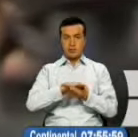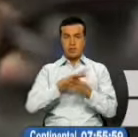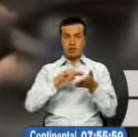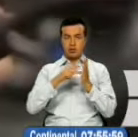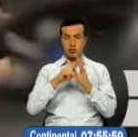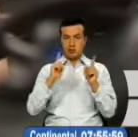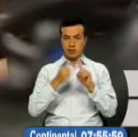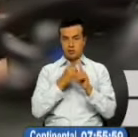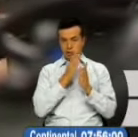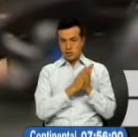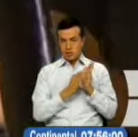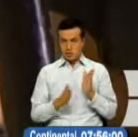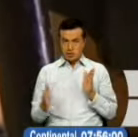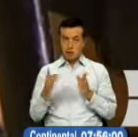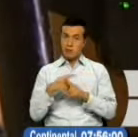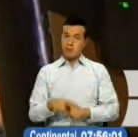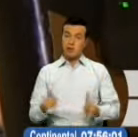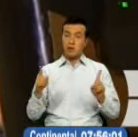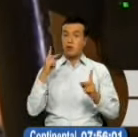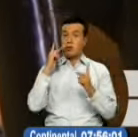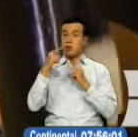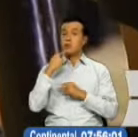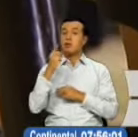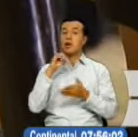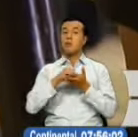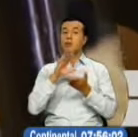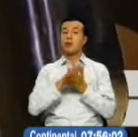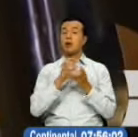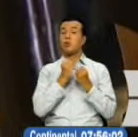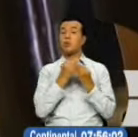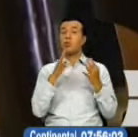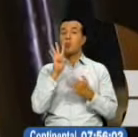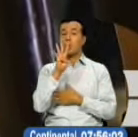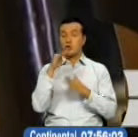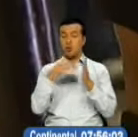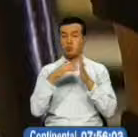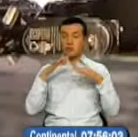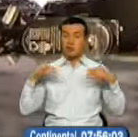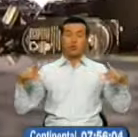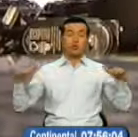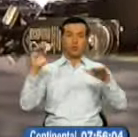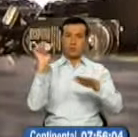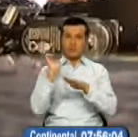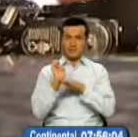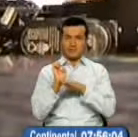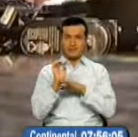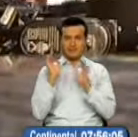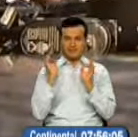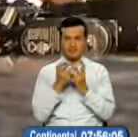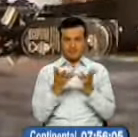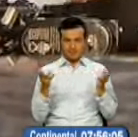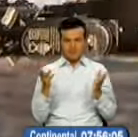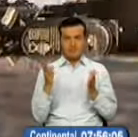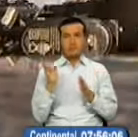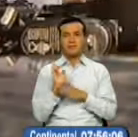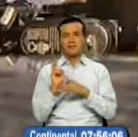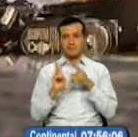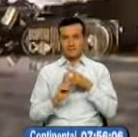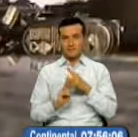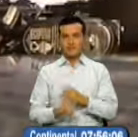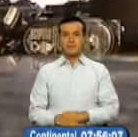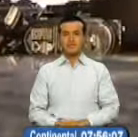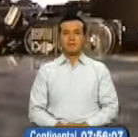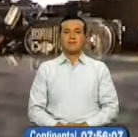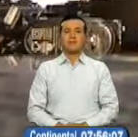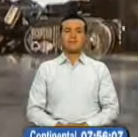para la primera fase. Sin embargo, se contempla la implementación de 4.000 de ellos a nivel nacional. Mirta Carrillo,